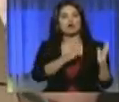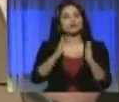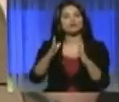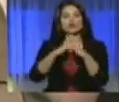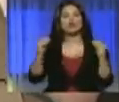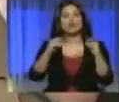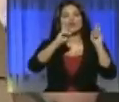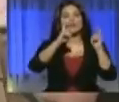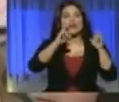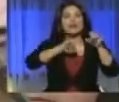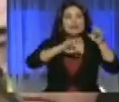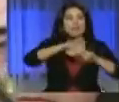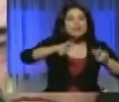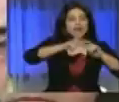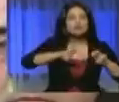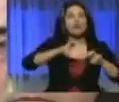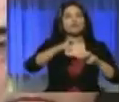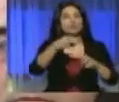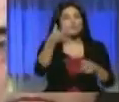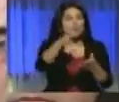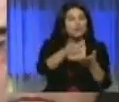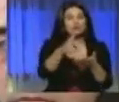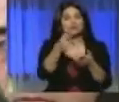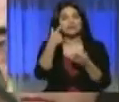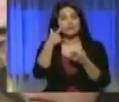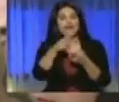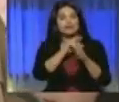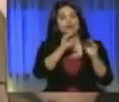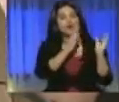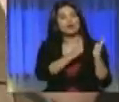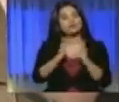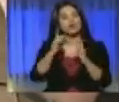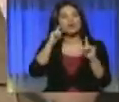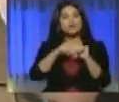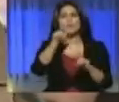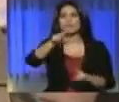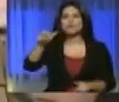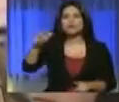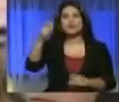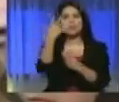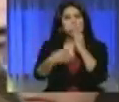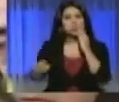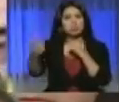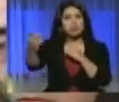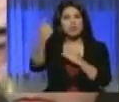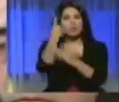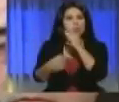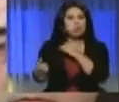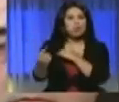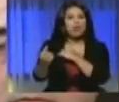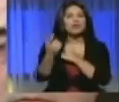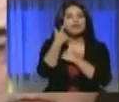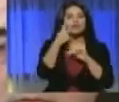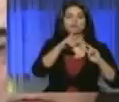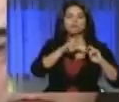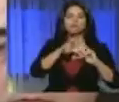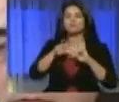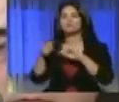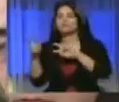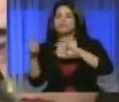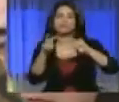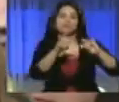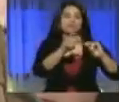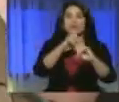de homicidio para capturar aquellos delincuentes que se encuentran solicitados por diferentes delitos, haciendo la revisión